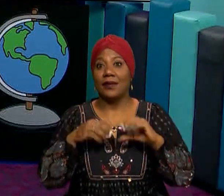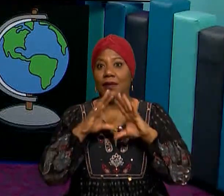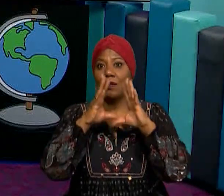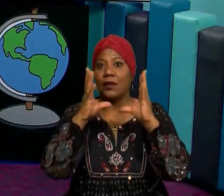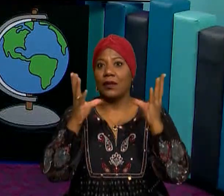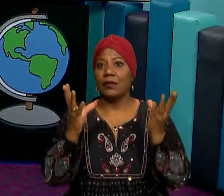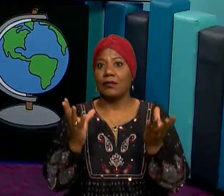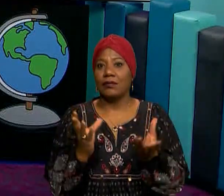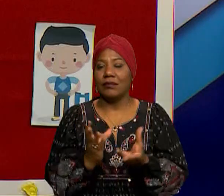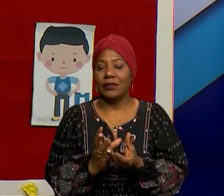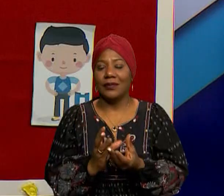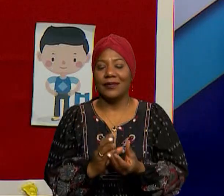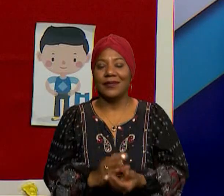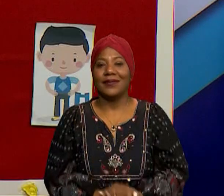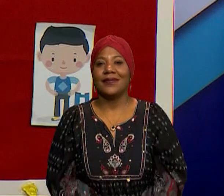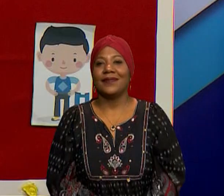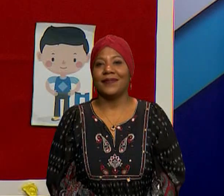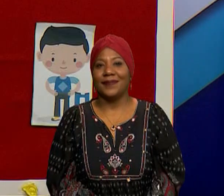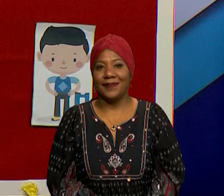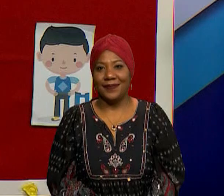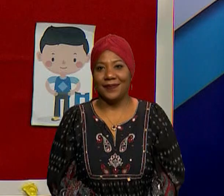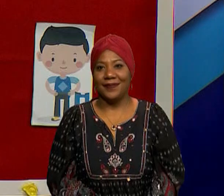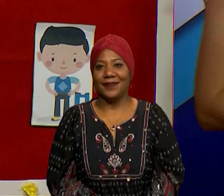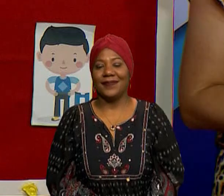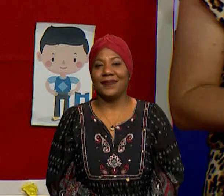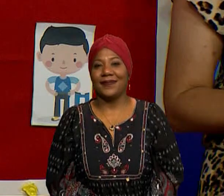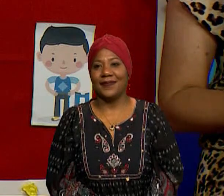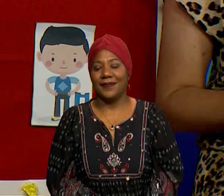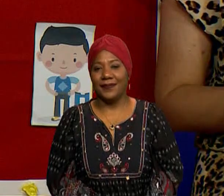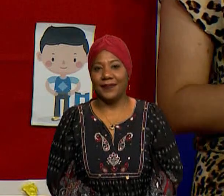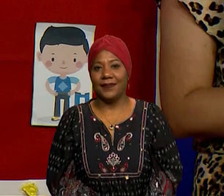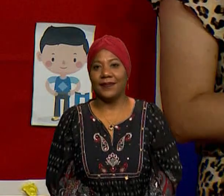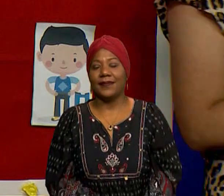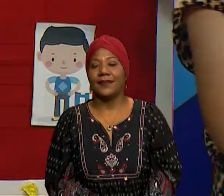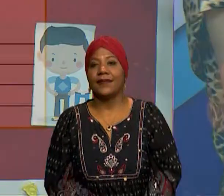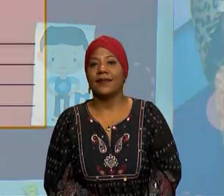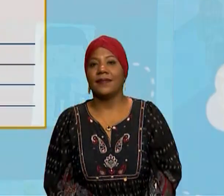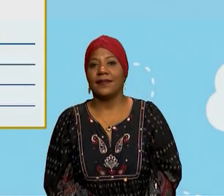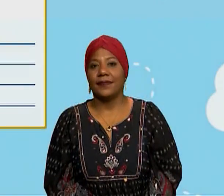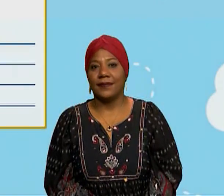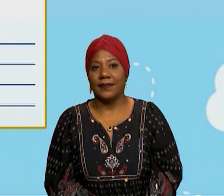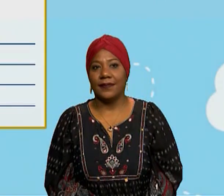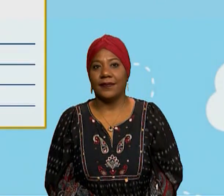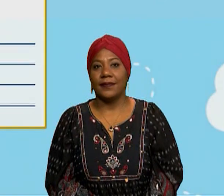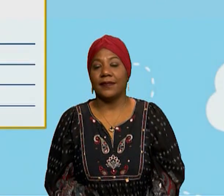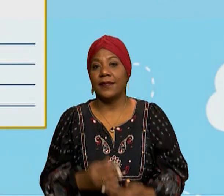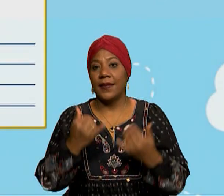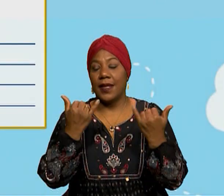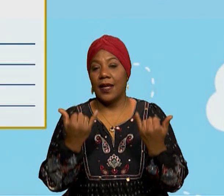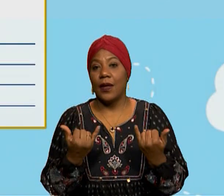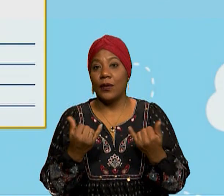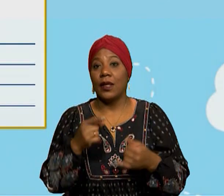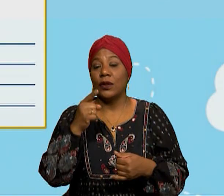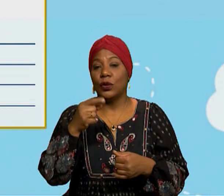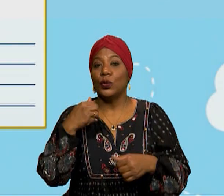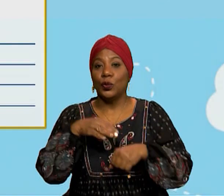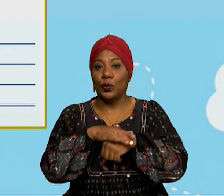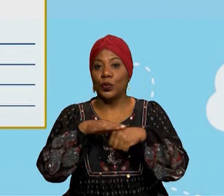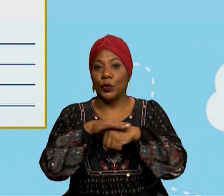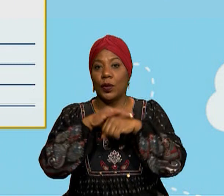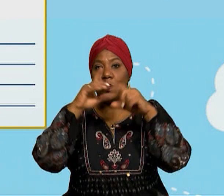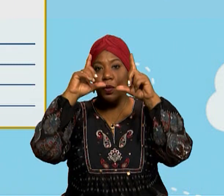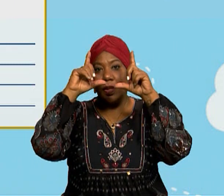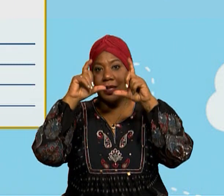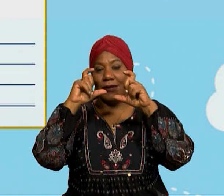fue? Ahora vamos a continuar acá con las actividades. En esta actividad te va a tocar tomarle una captura